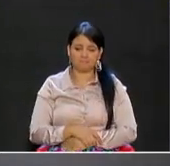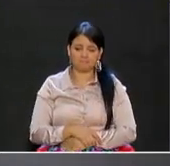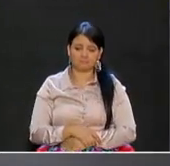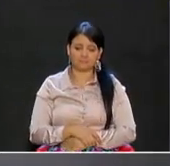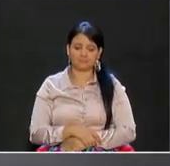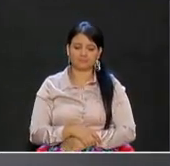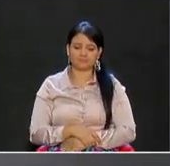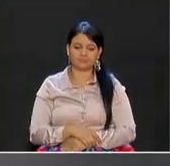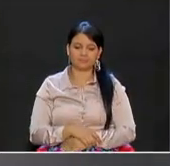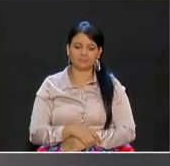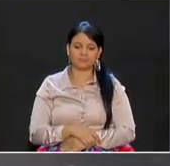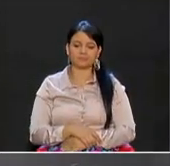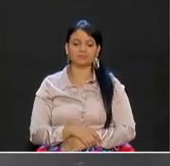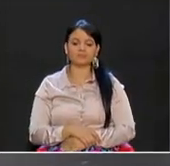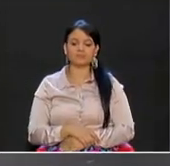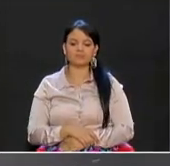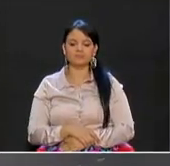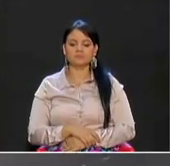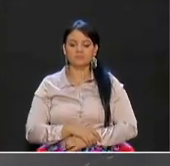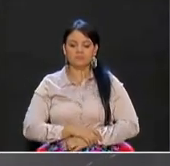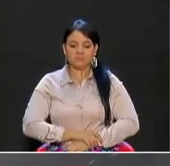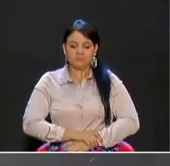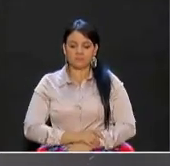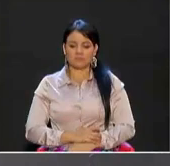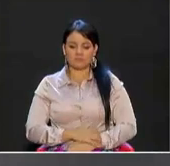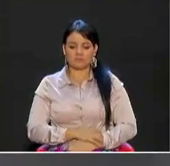por favor siga el centro y recordaba lo perfecto